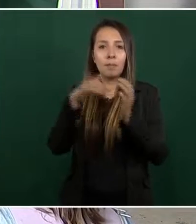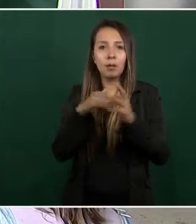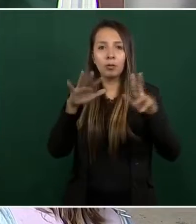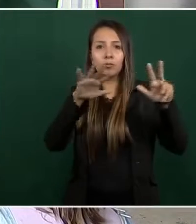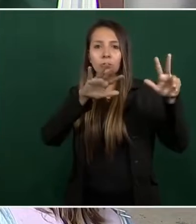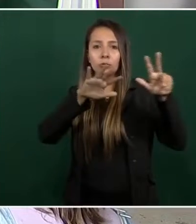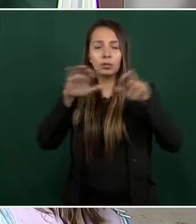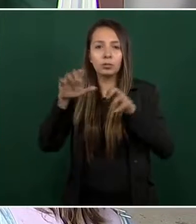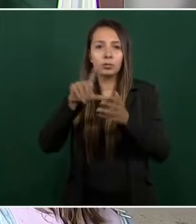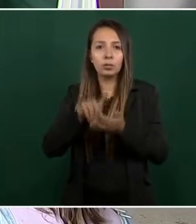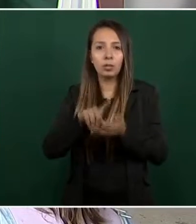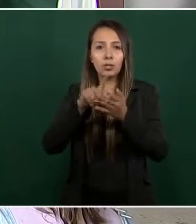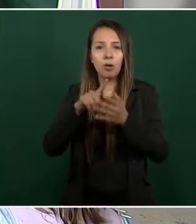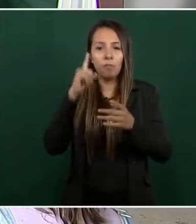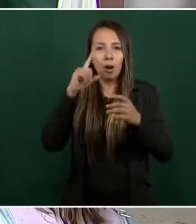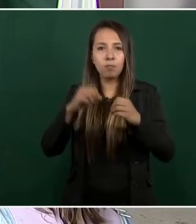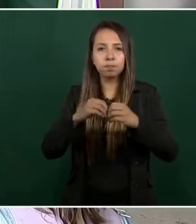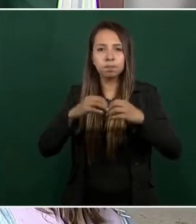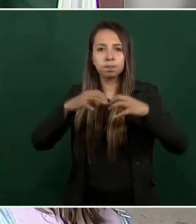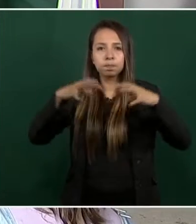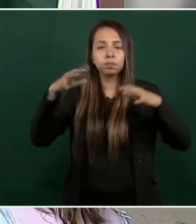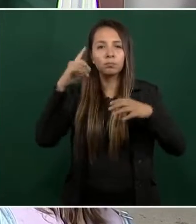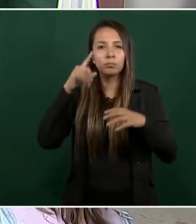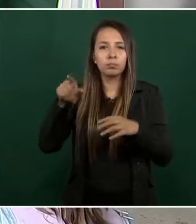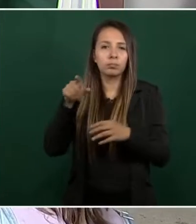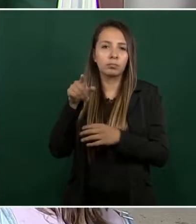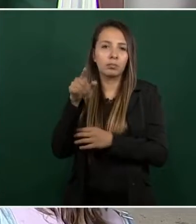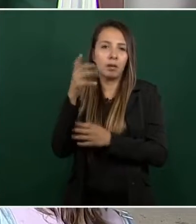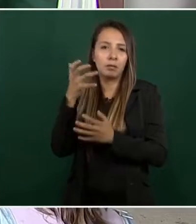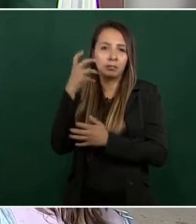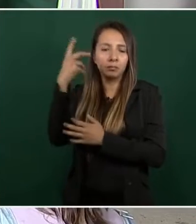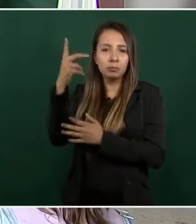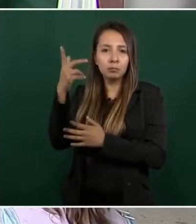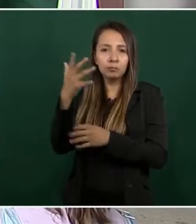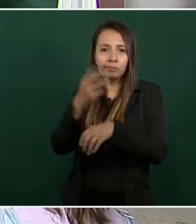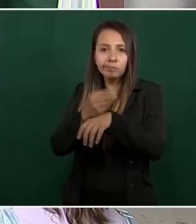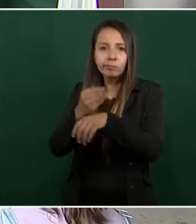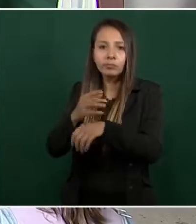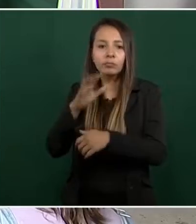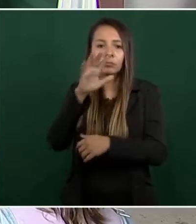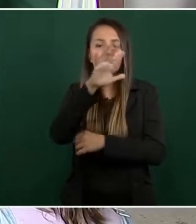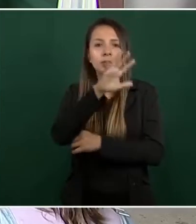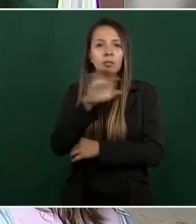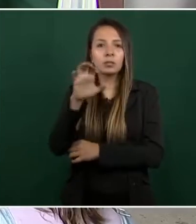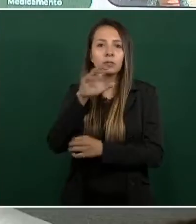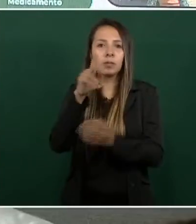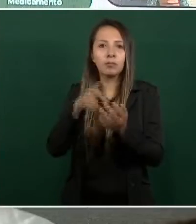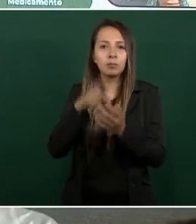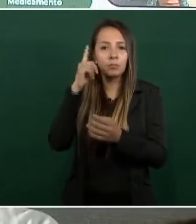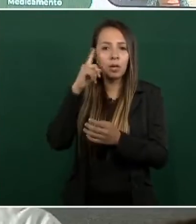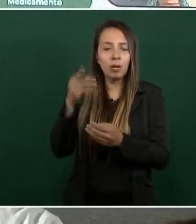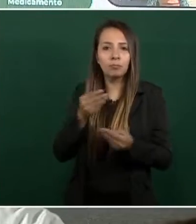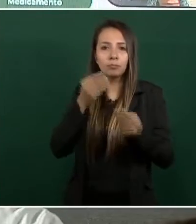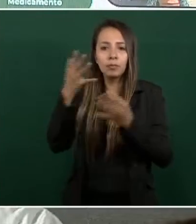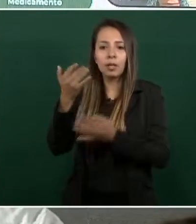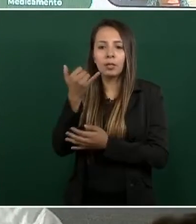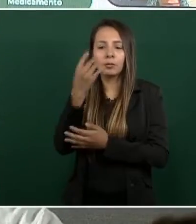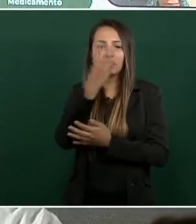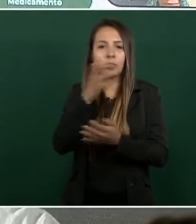retardante, importante para lo que hicieron allá, 500 kilogramos de abastecimiento y 300 kilogramos de